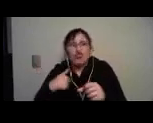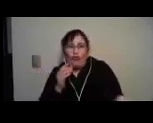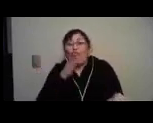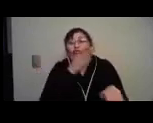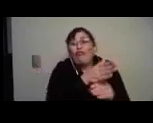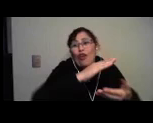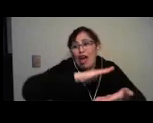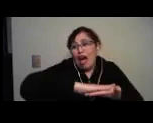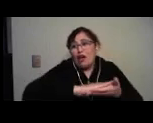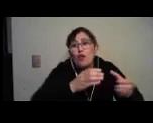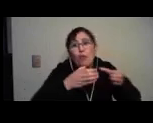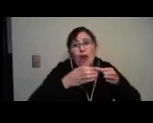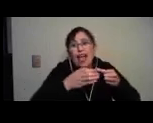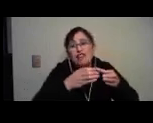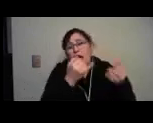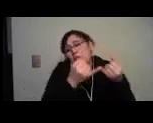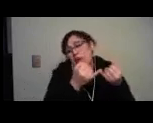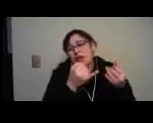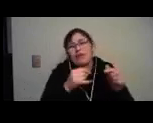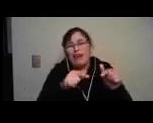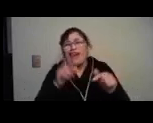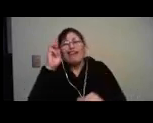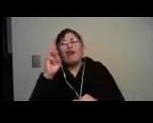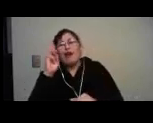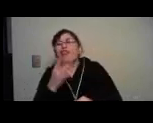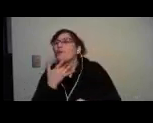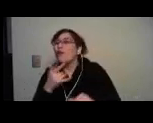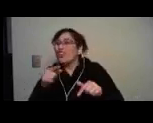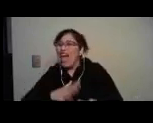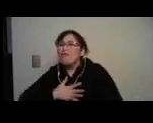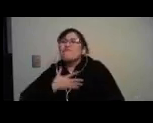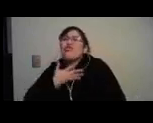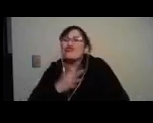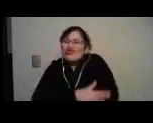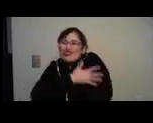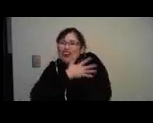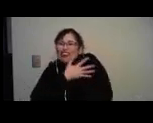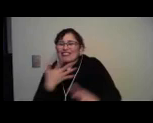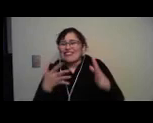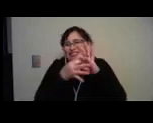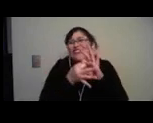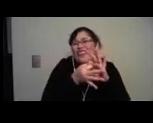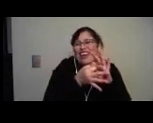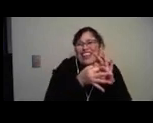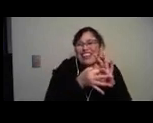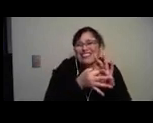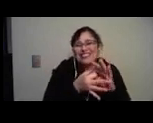tiempo y lo recuerdan mucho mejor porque tuvo un componente emocional mucho más significativo, ¿ya? Y eso